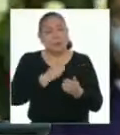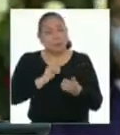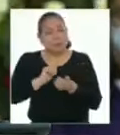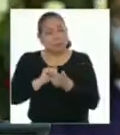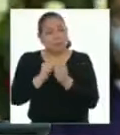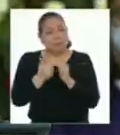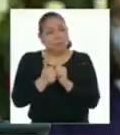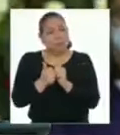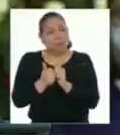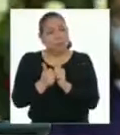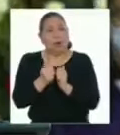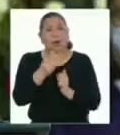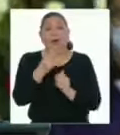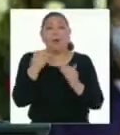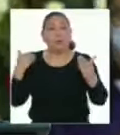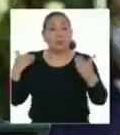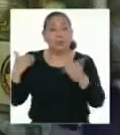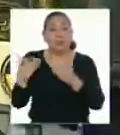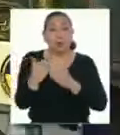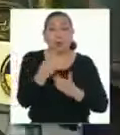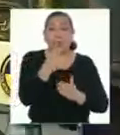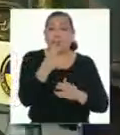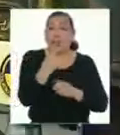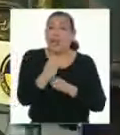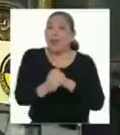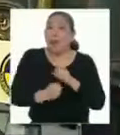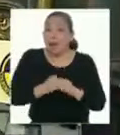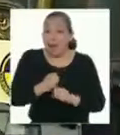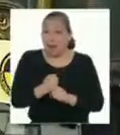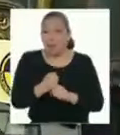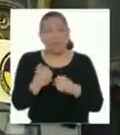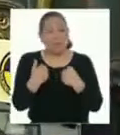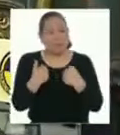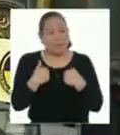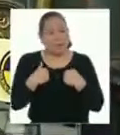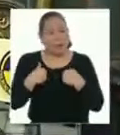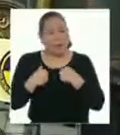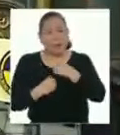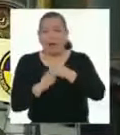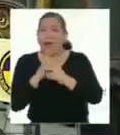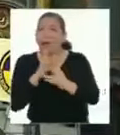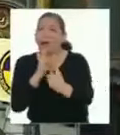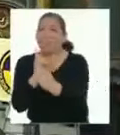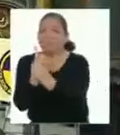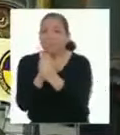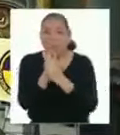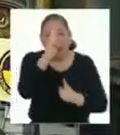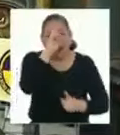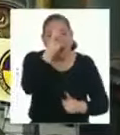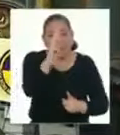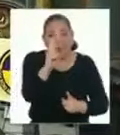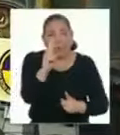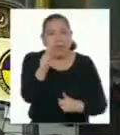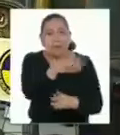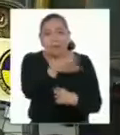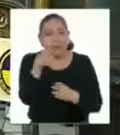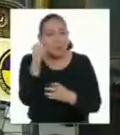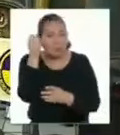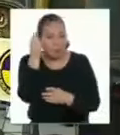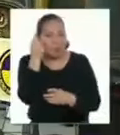reconciliado, rumbo al bicentenario de nuestra independencia, tendamos puentes de diálogo, respeto y